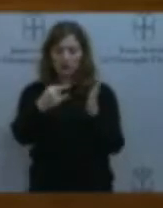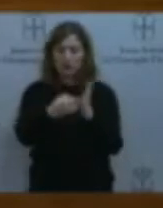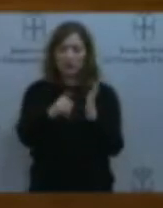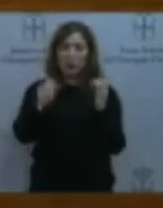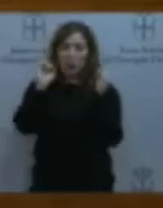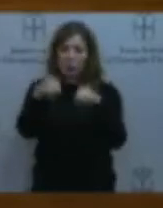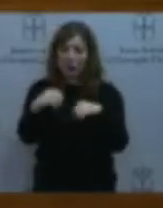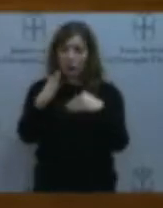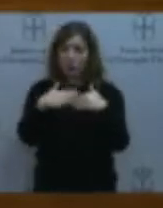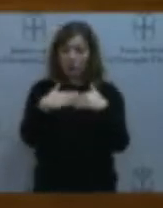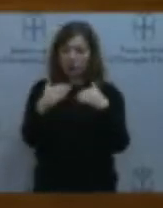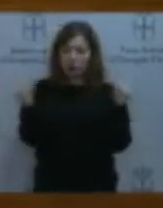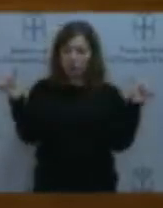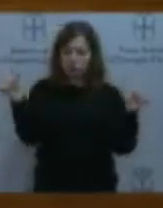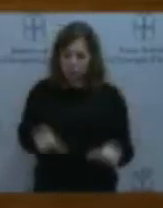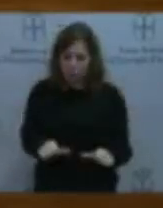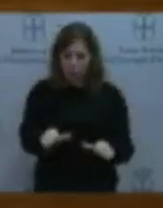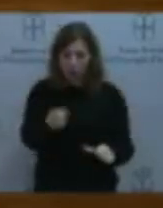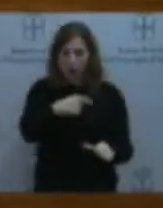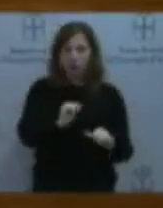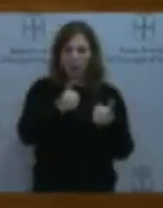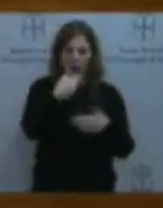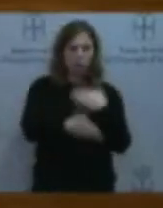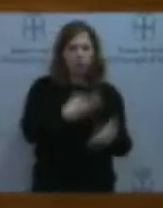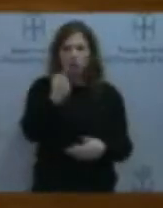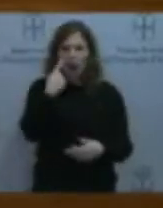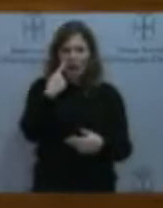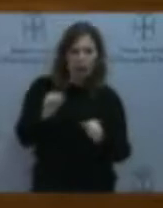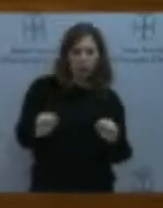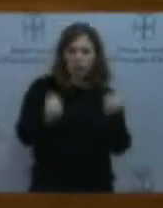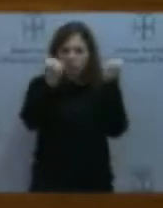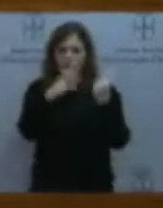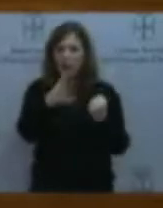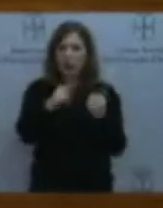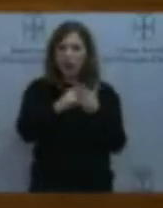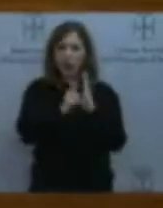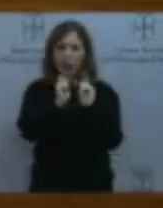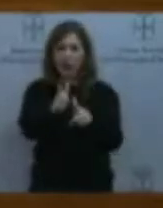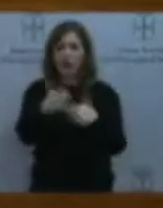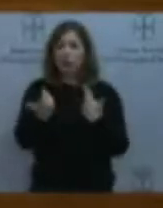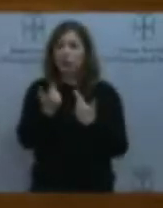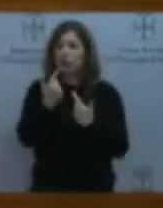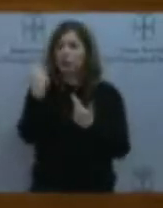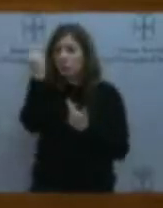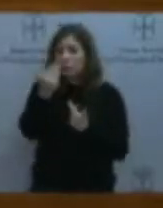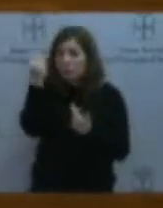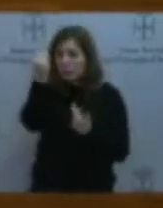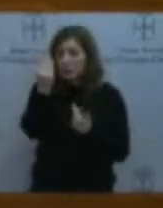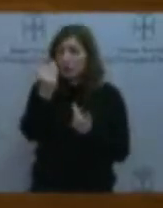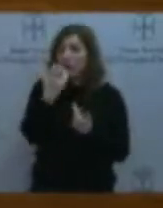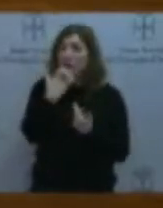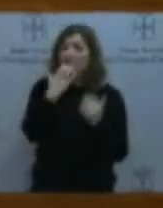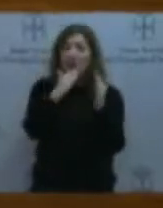de mínimos y se pusieron manos a la obra para reconstruirlo. Tenemos el derecho de preguntarnos si tiene algo de malo querer casitas en la